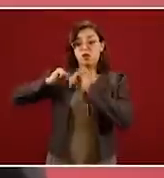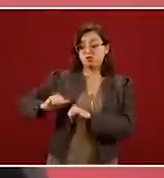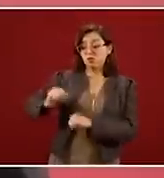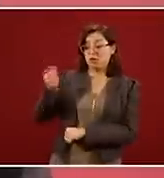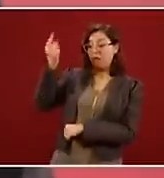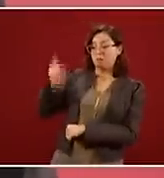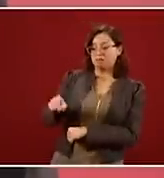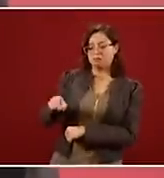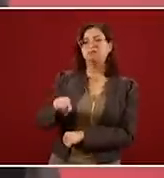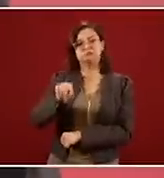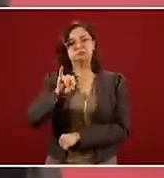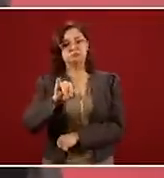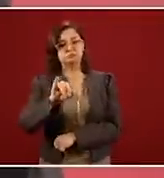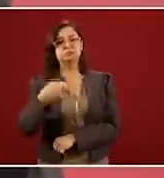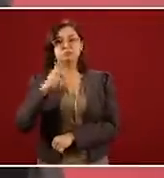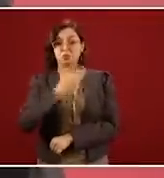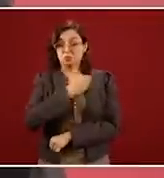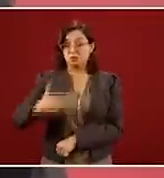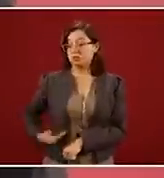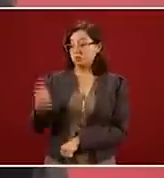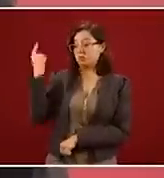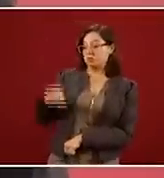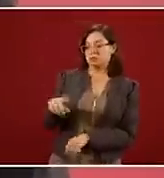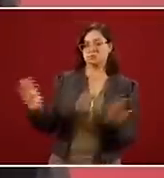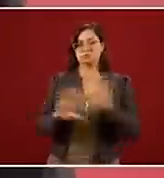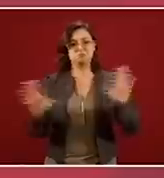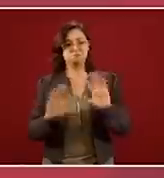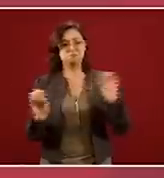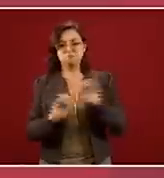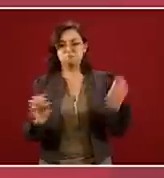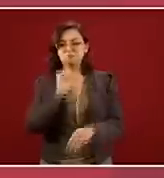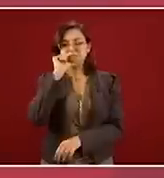pero no hay consigna del presidente de la República. O sea,